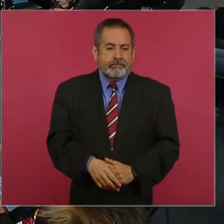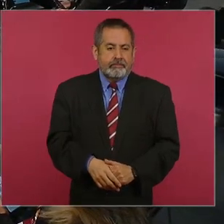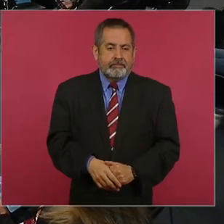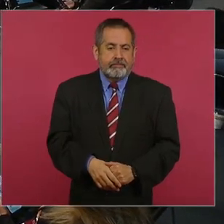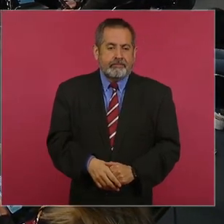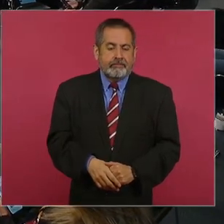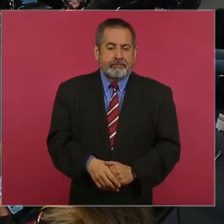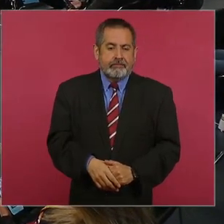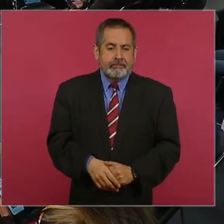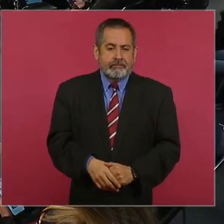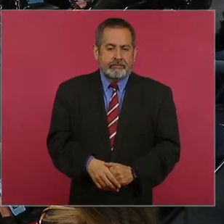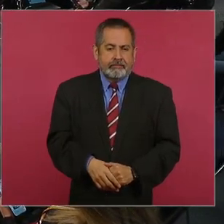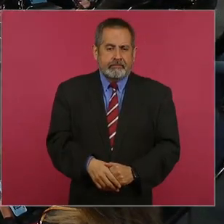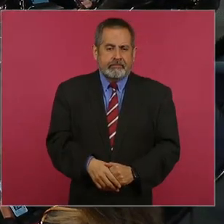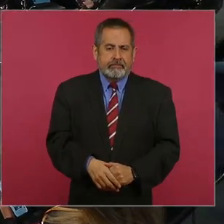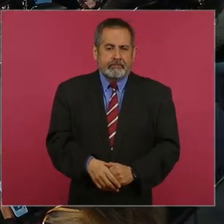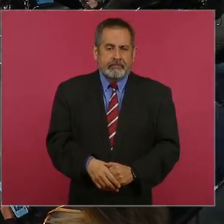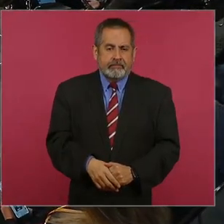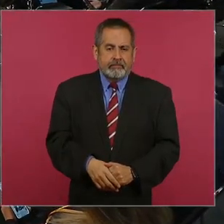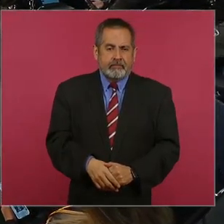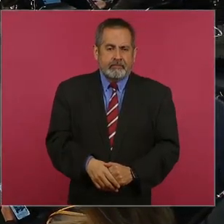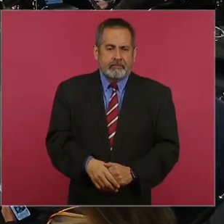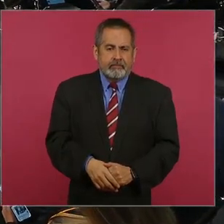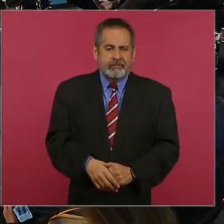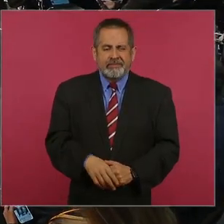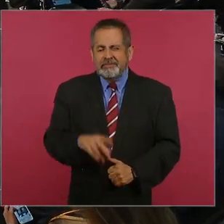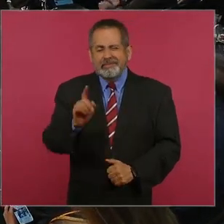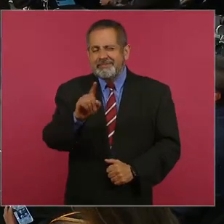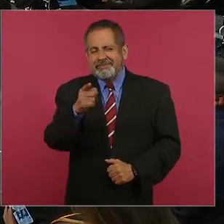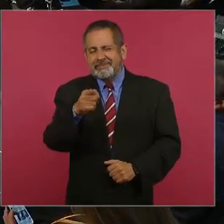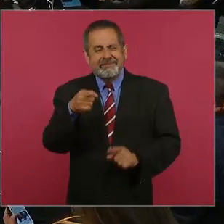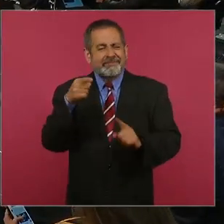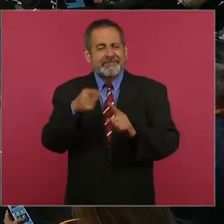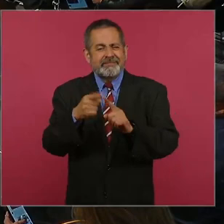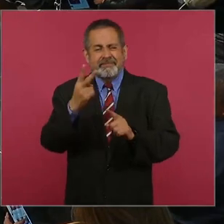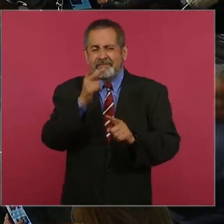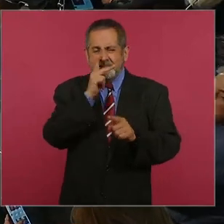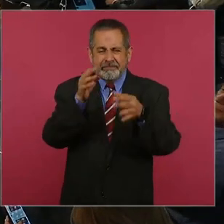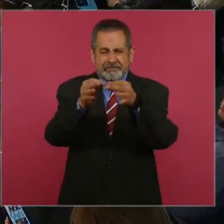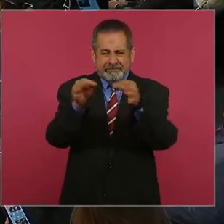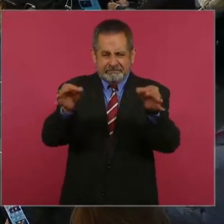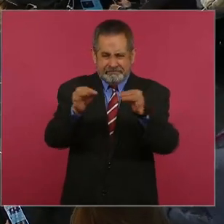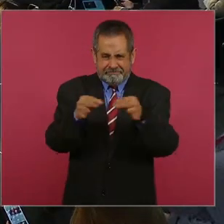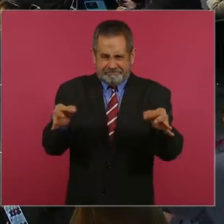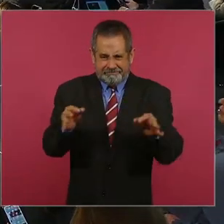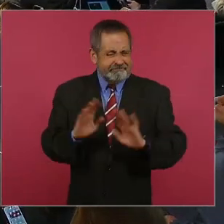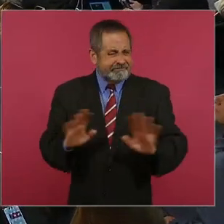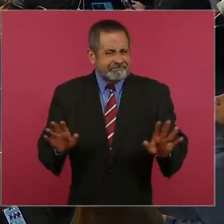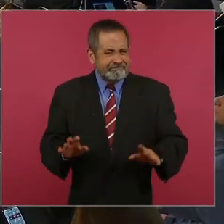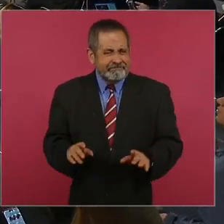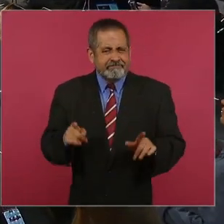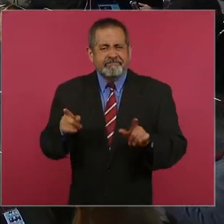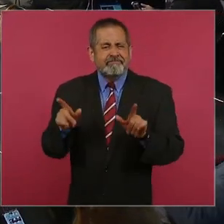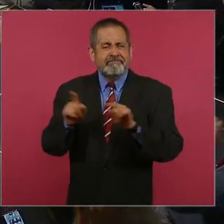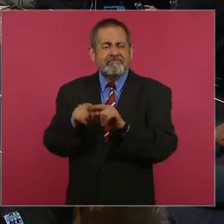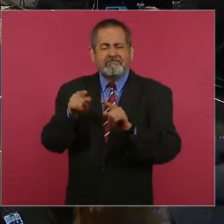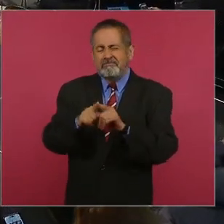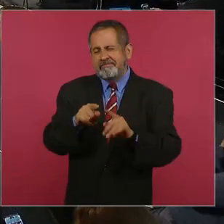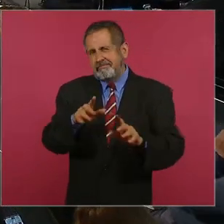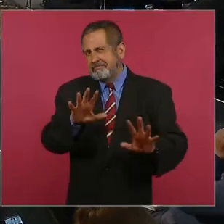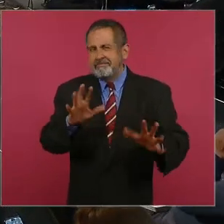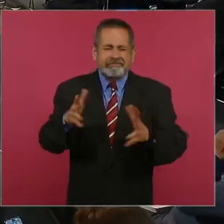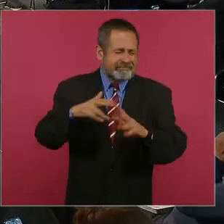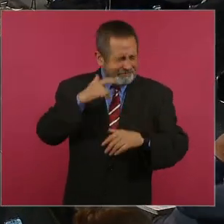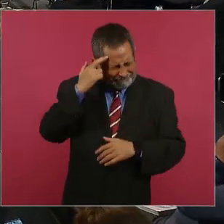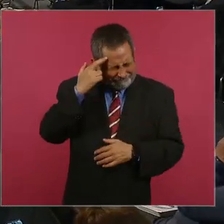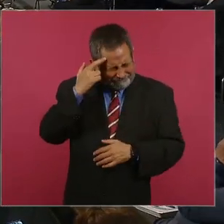derechairos sí pero no son como dos renglones en donde dice palabras más